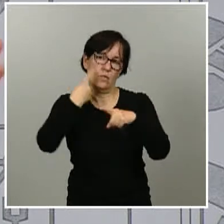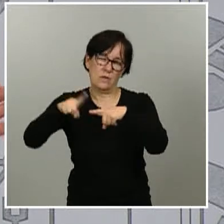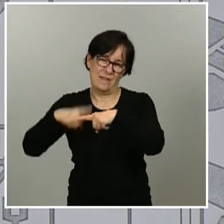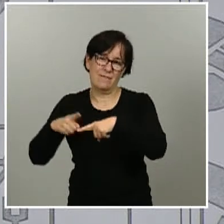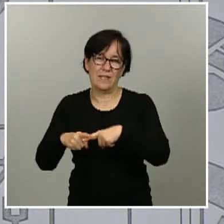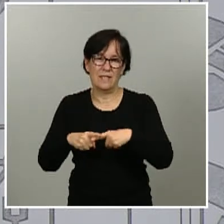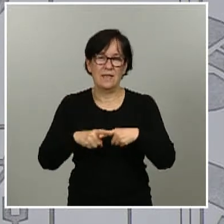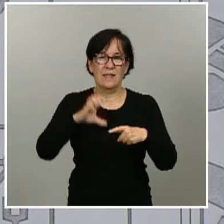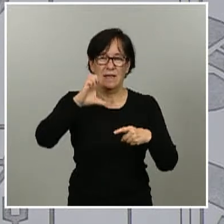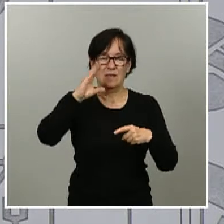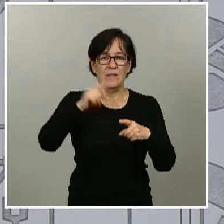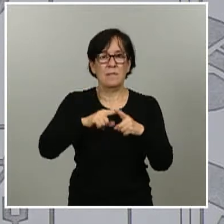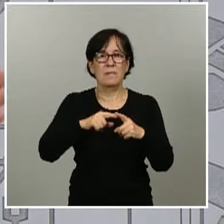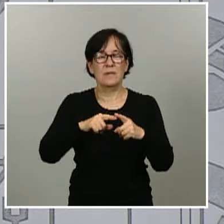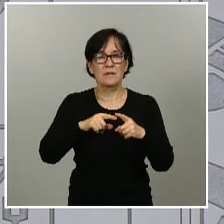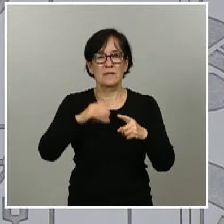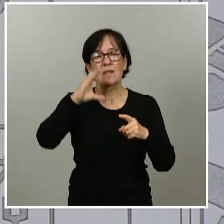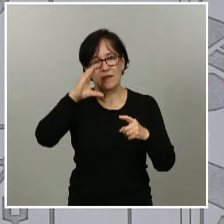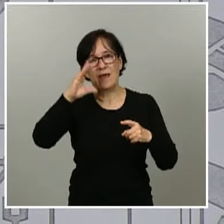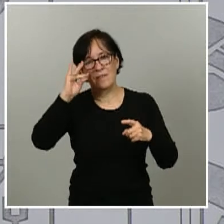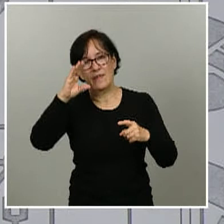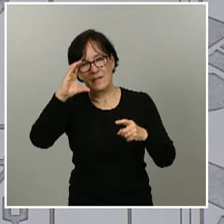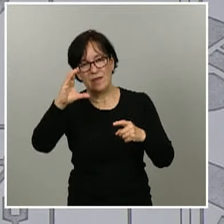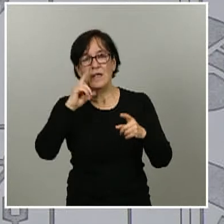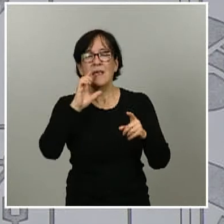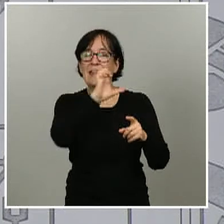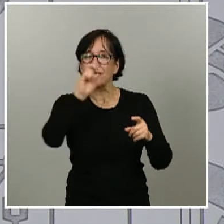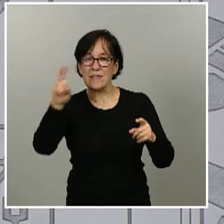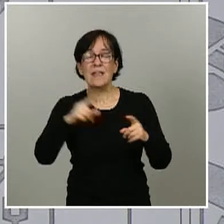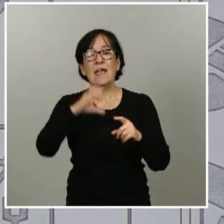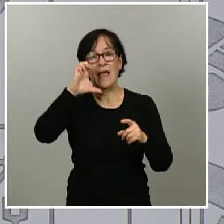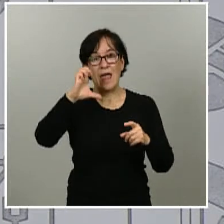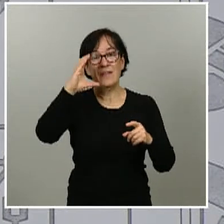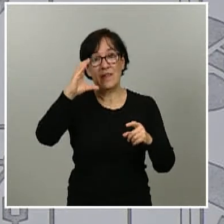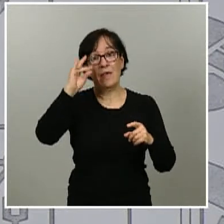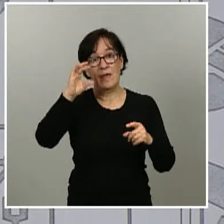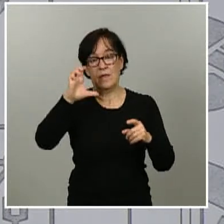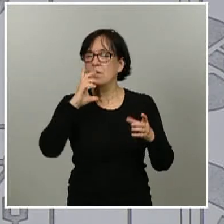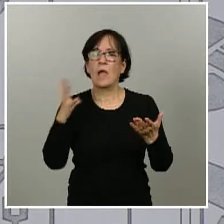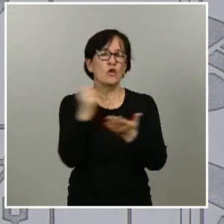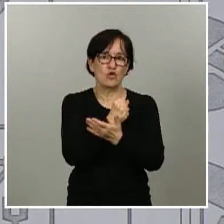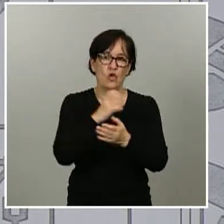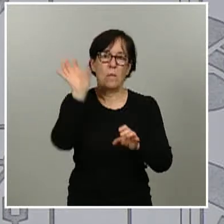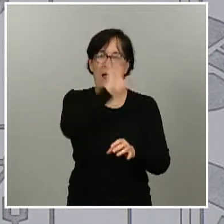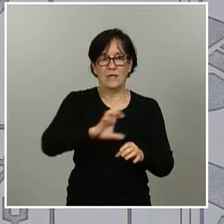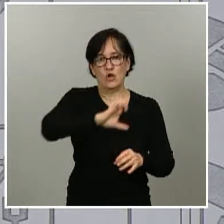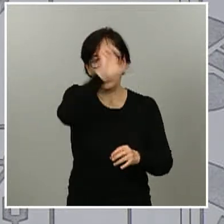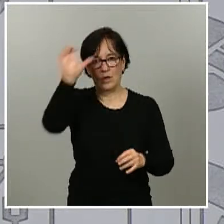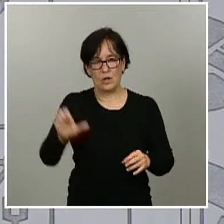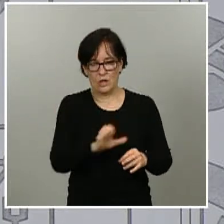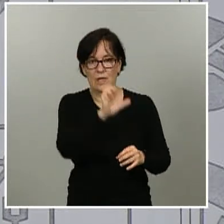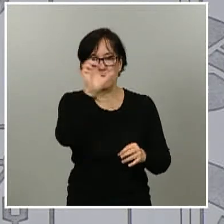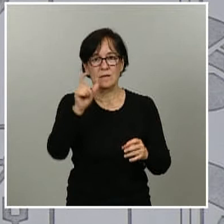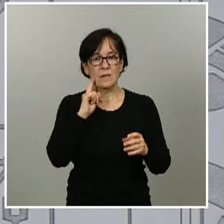CDC es solo para Estados Unidos, el ECDC es para todos los países europeos y por lo tanto las capacidades